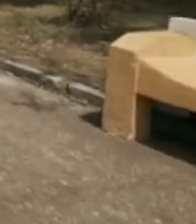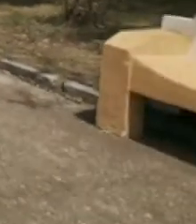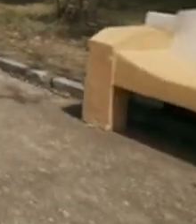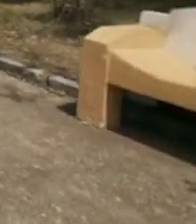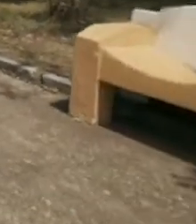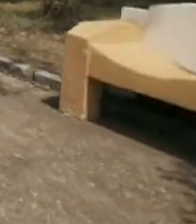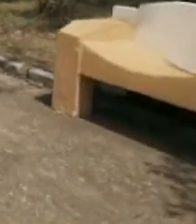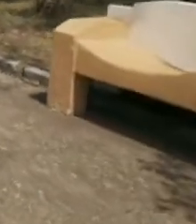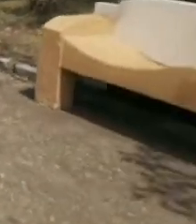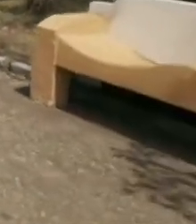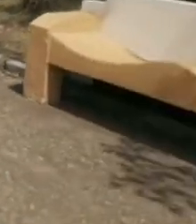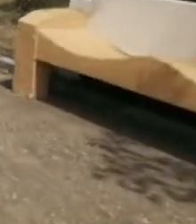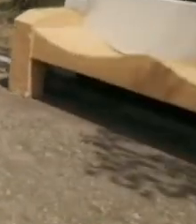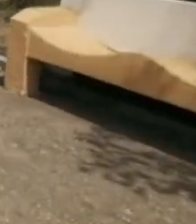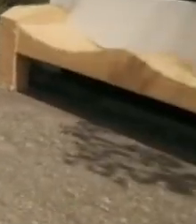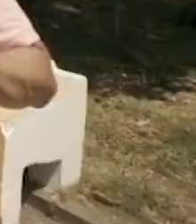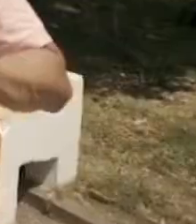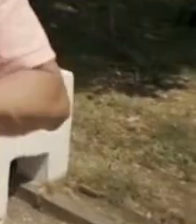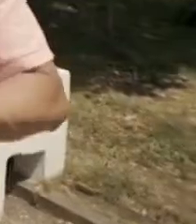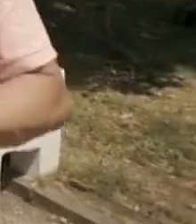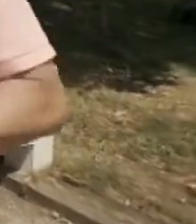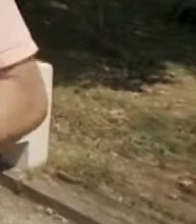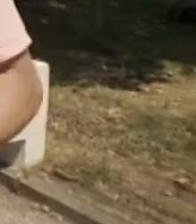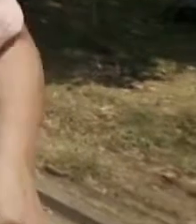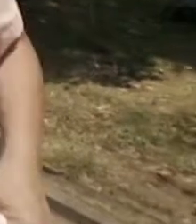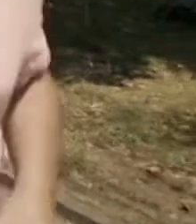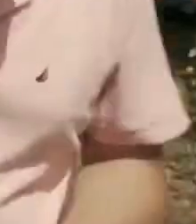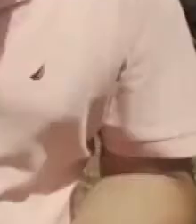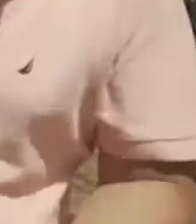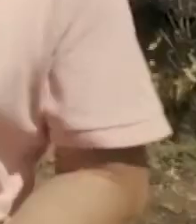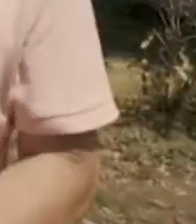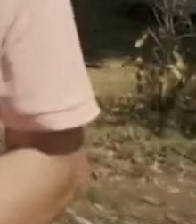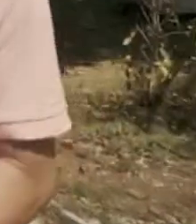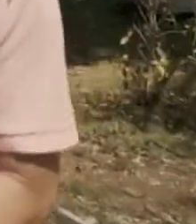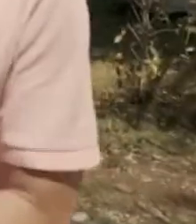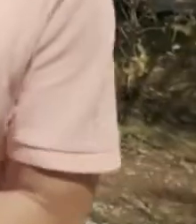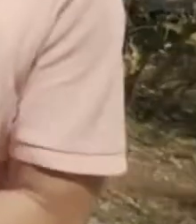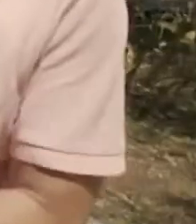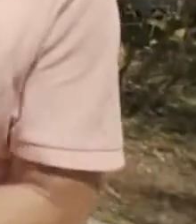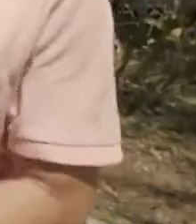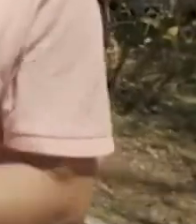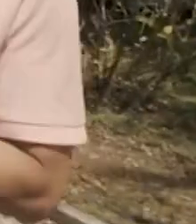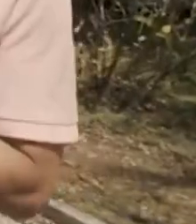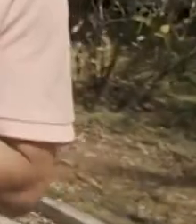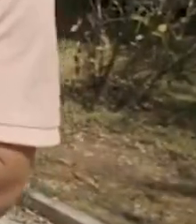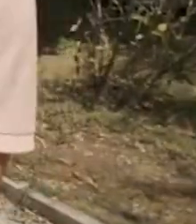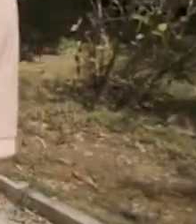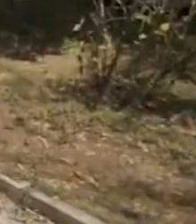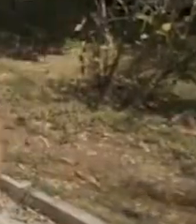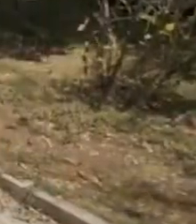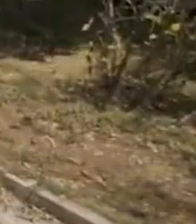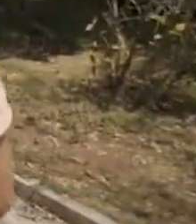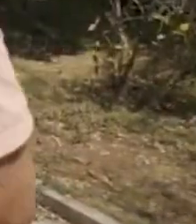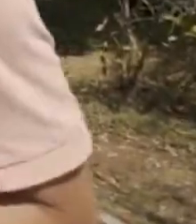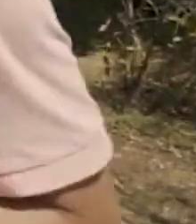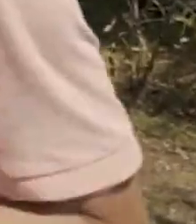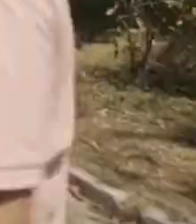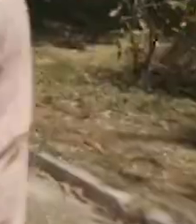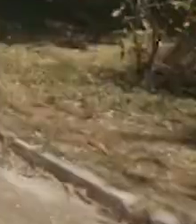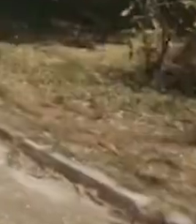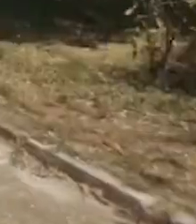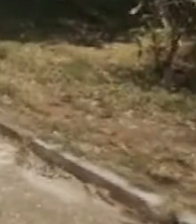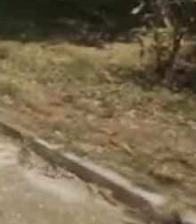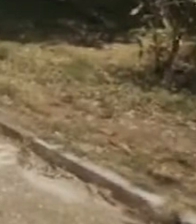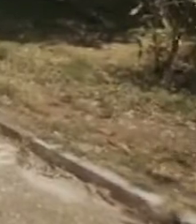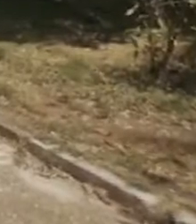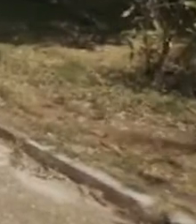de especial? ¿No te acordás de verdad? No me acuerdo, mi amor, ¿no? Ay, mi amor, mira. Acá fue donde me diste esto. A